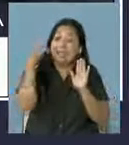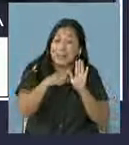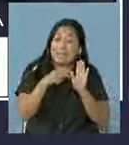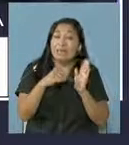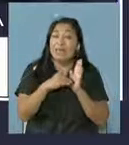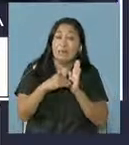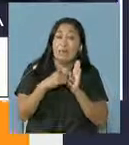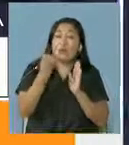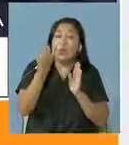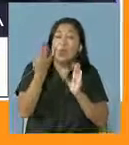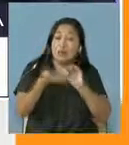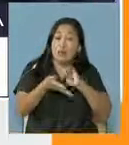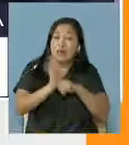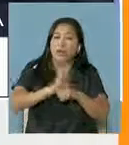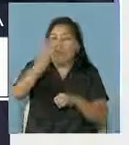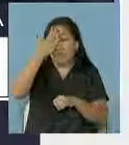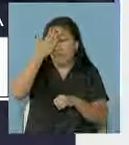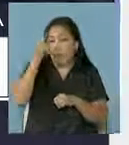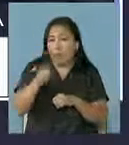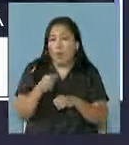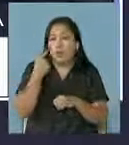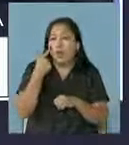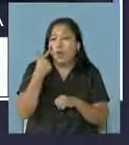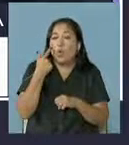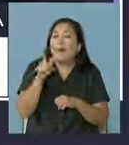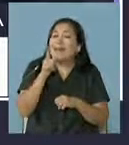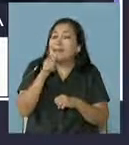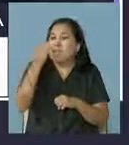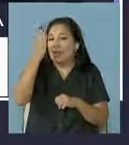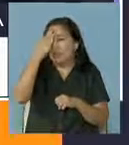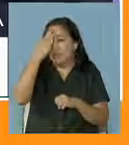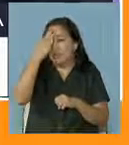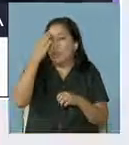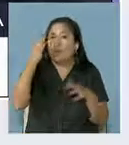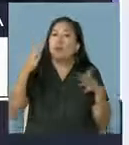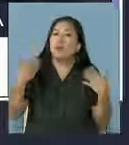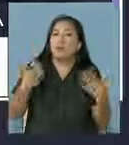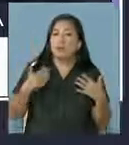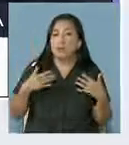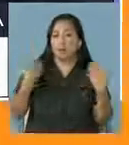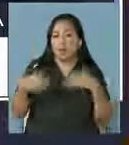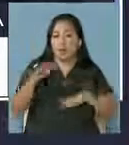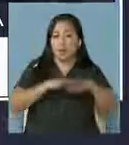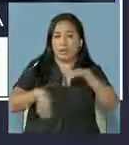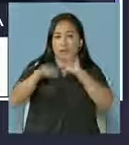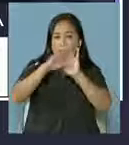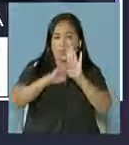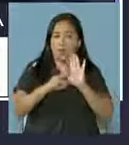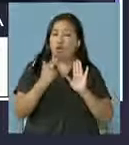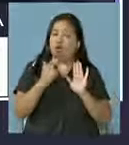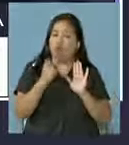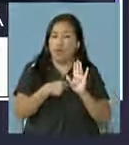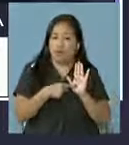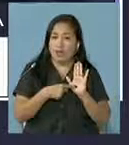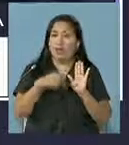dependiendo de la cantidad de positivos que haya o especulaciones de positivos o de contactos estrechos se podrá empezar a armar lo que se